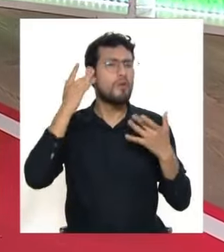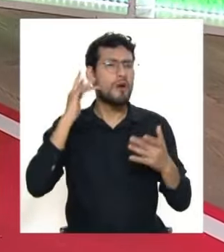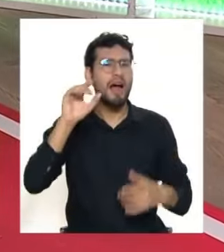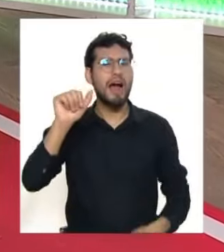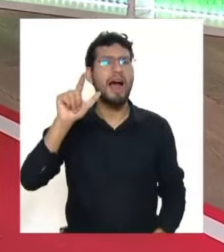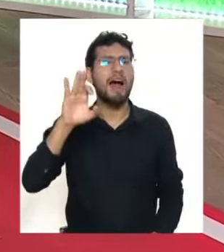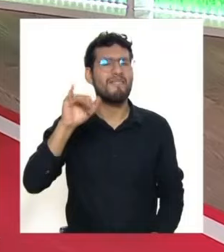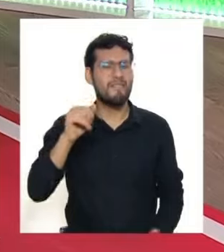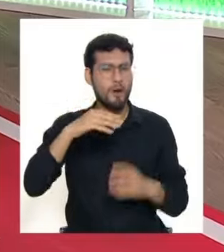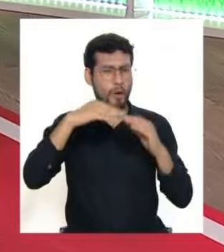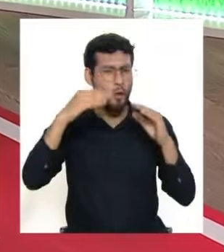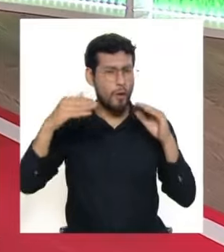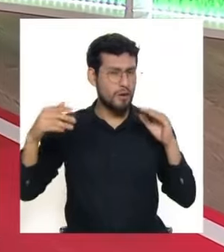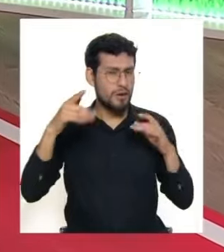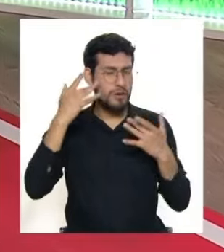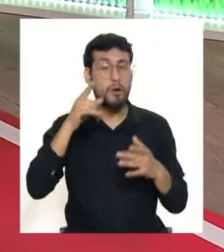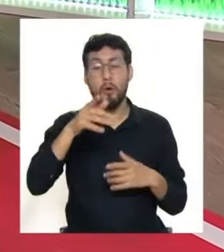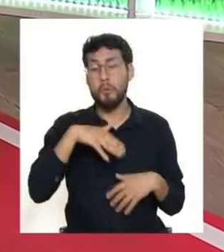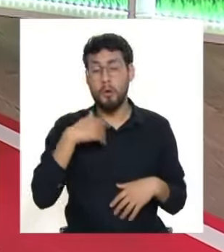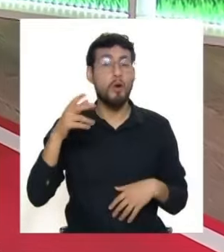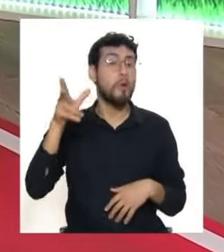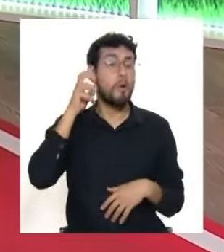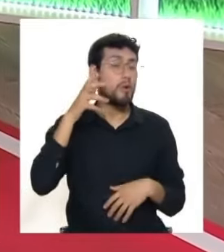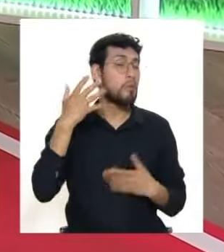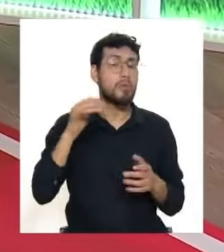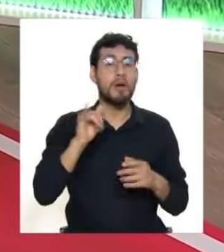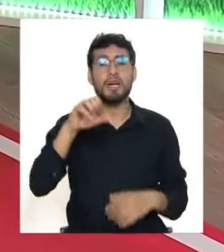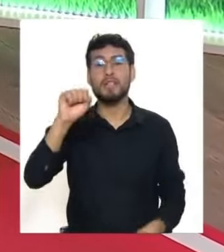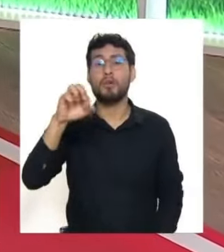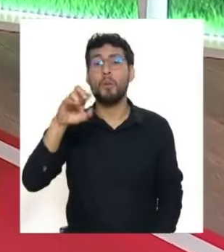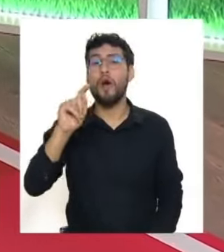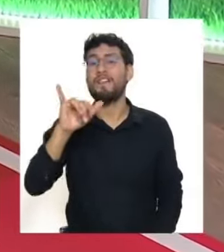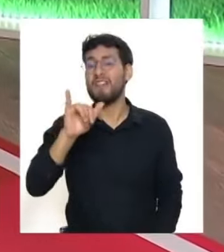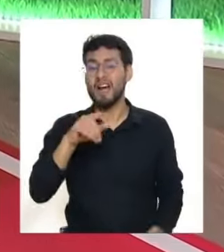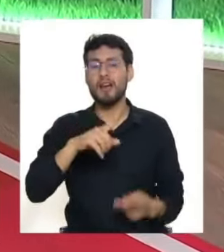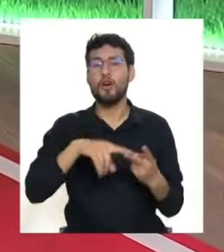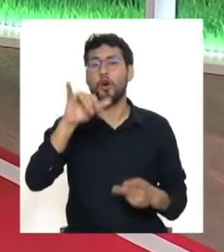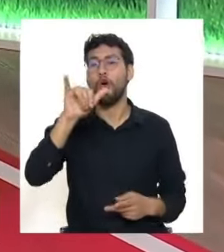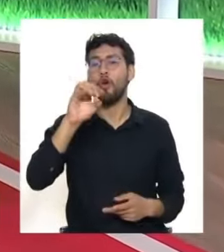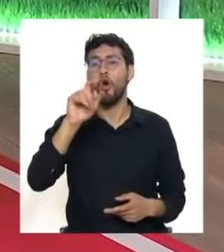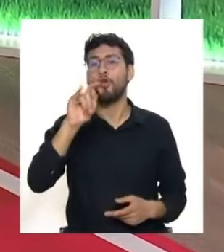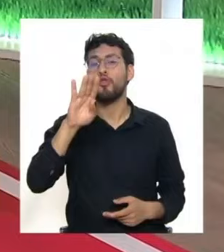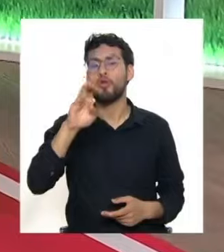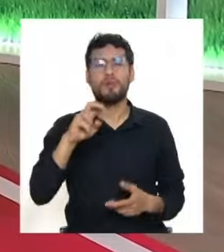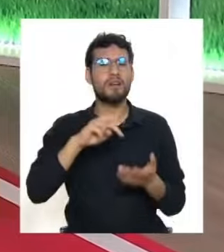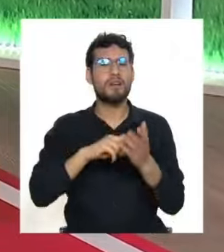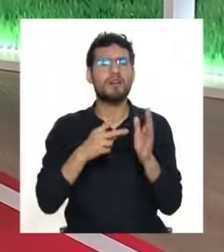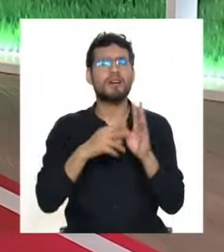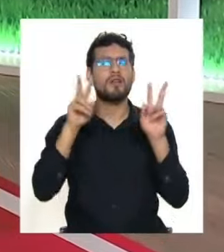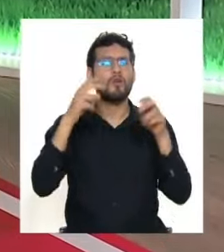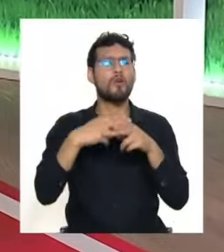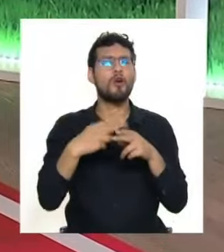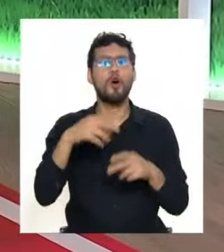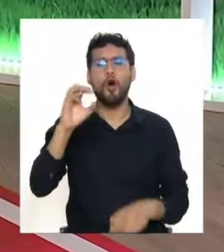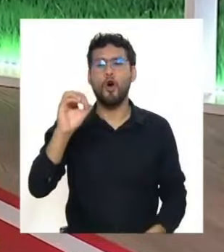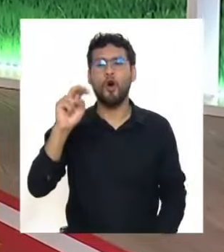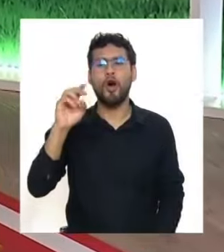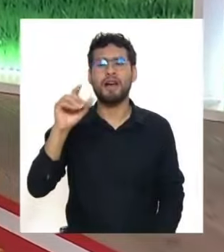relajar. Puedes buscar en YouTube, Spotify, en cualquier plataforma que tenga música, ondas bineurales o música